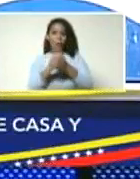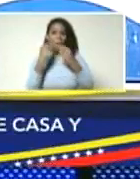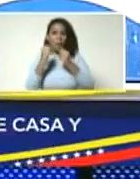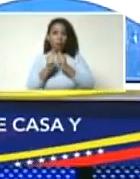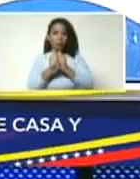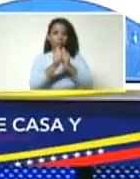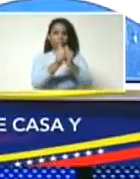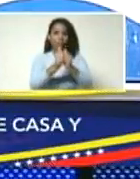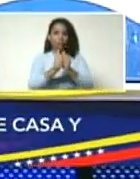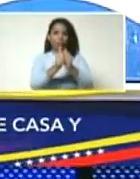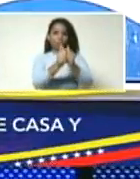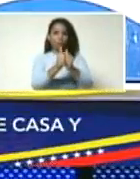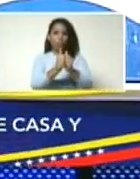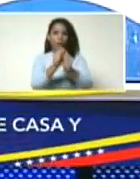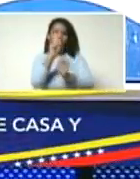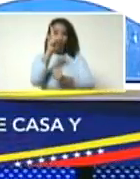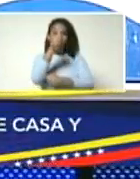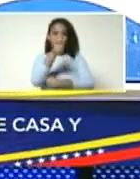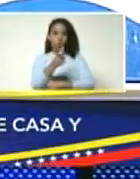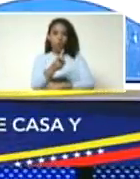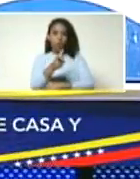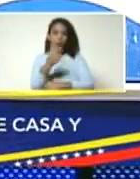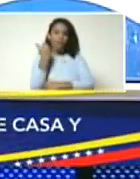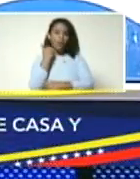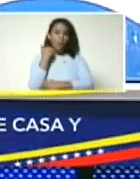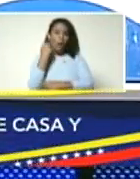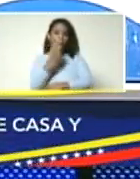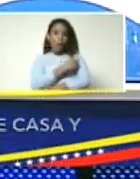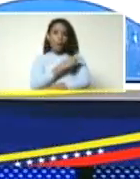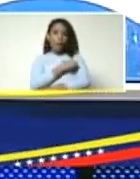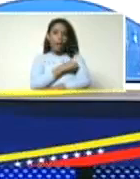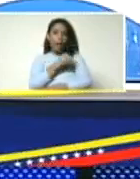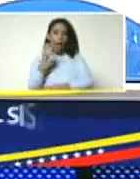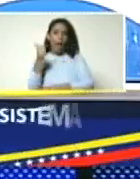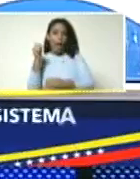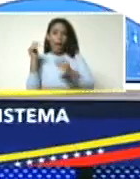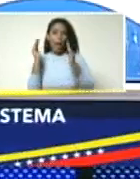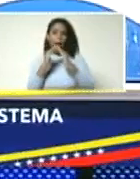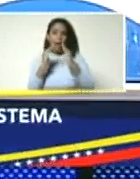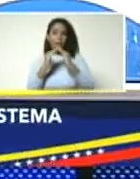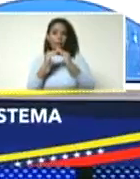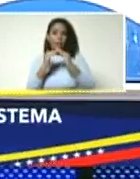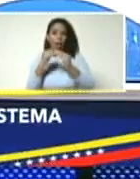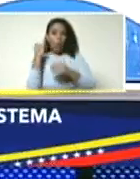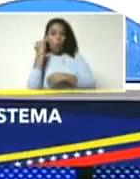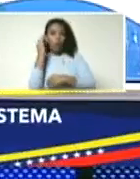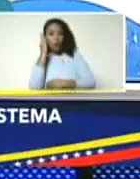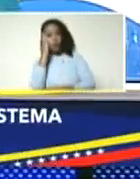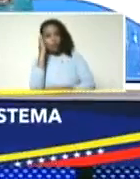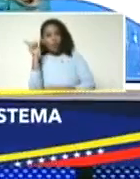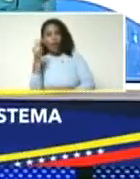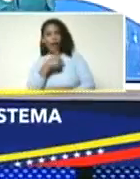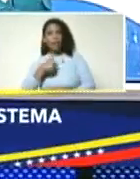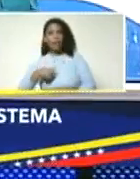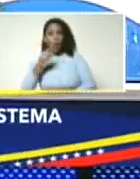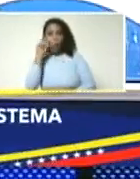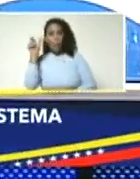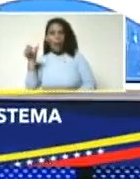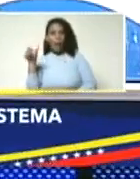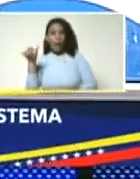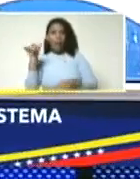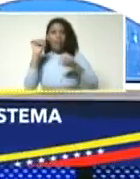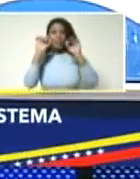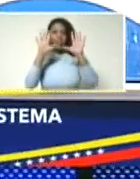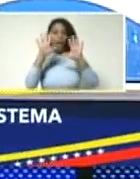acompañar a una de las personas enfermas en el hospital, era en la habitación del chino Cam. En el mismo piso había 10,